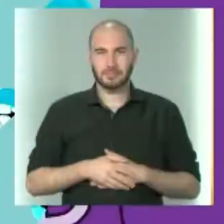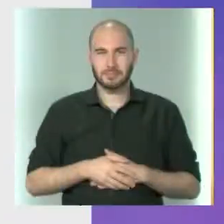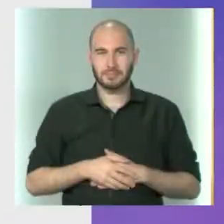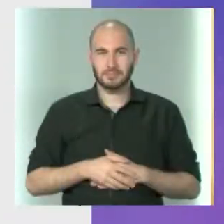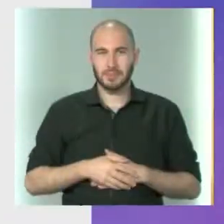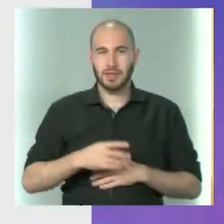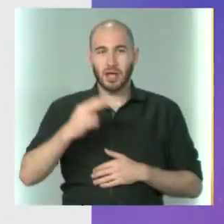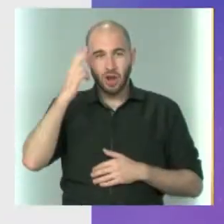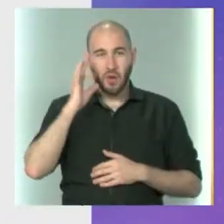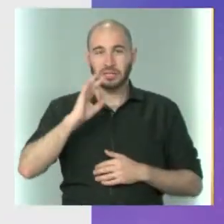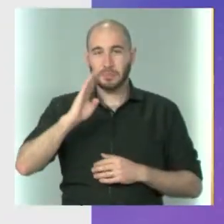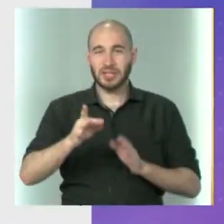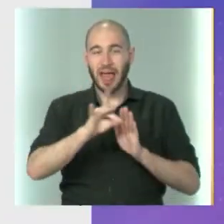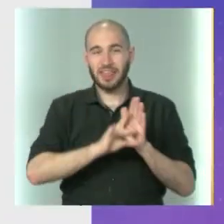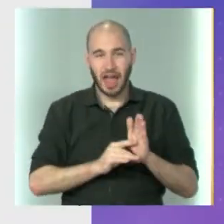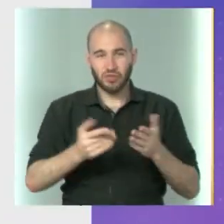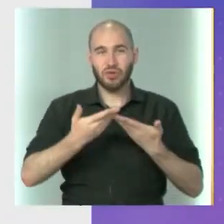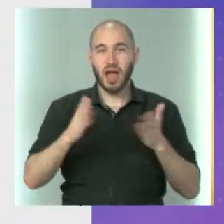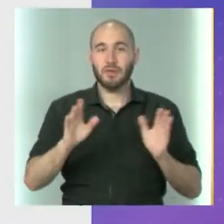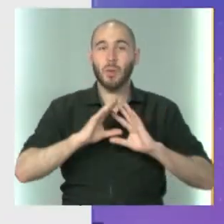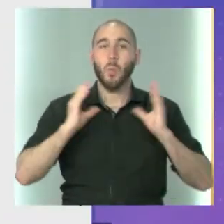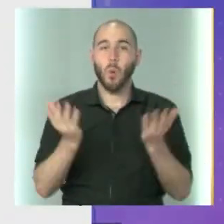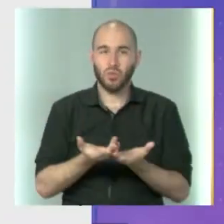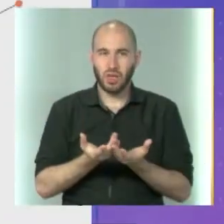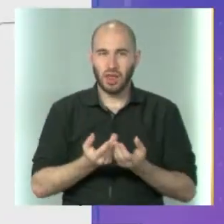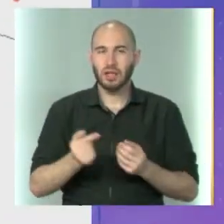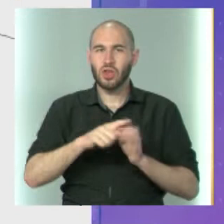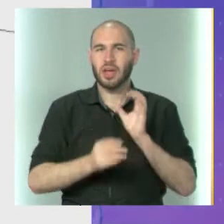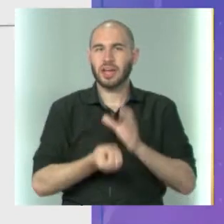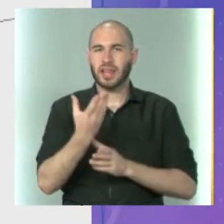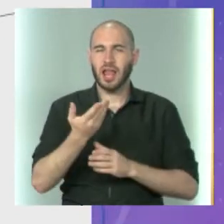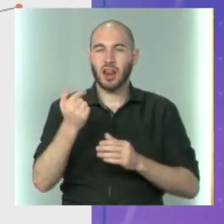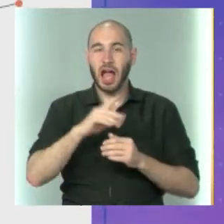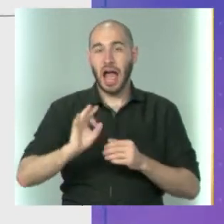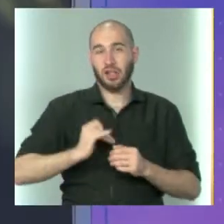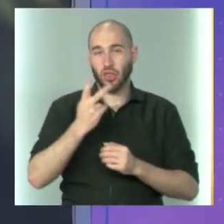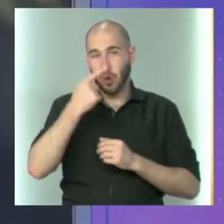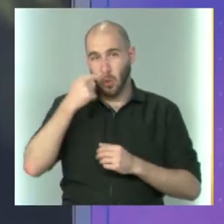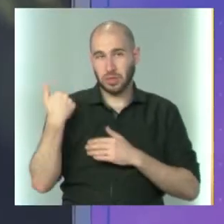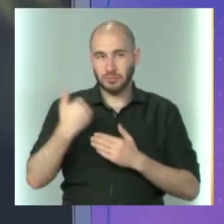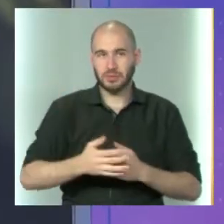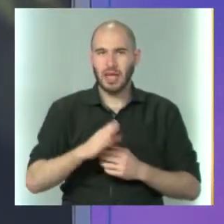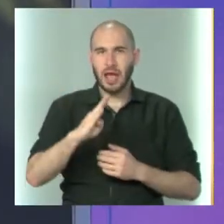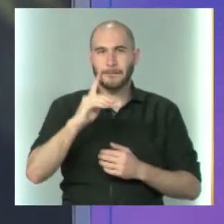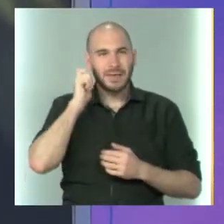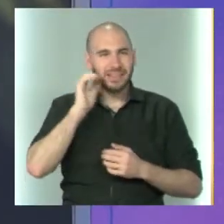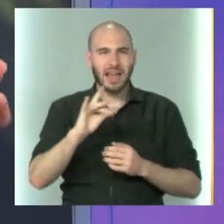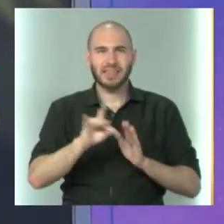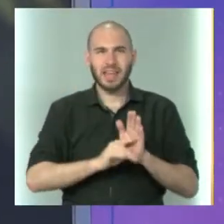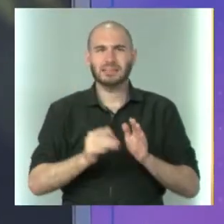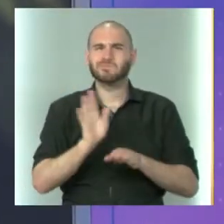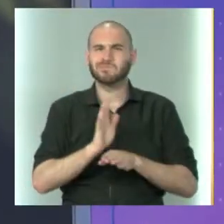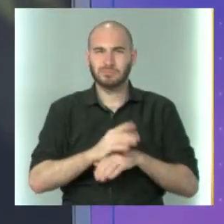El 90% de los datos disponibles en el mundo han sido creados en los dos últimos años. Big Data quiere decir, bueno,